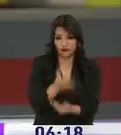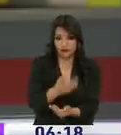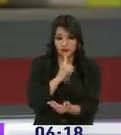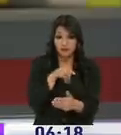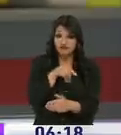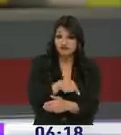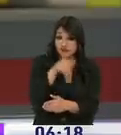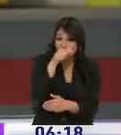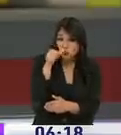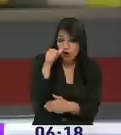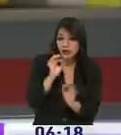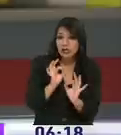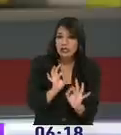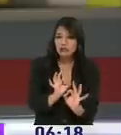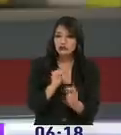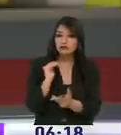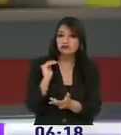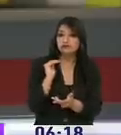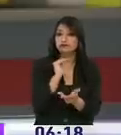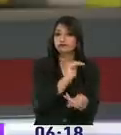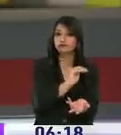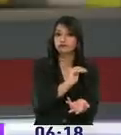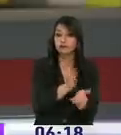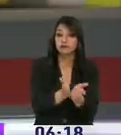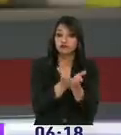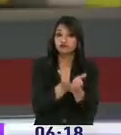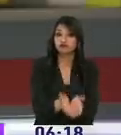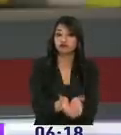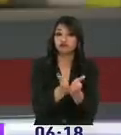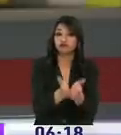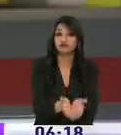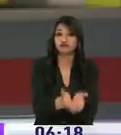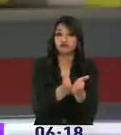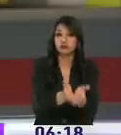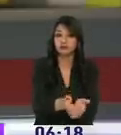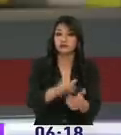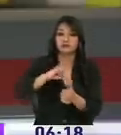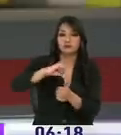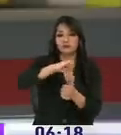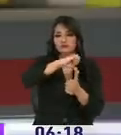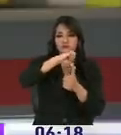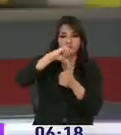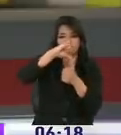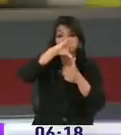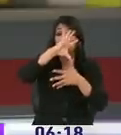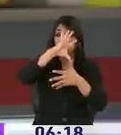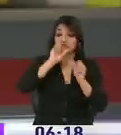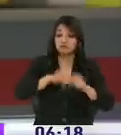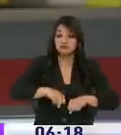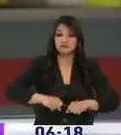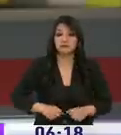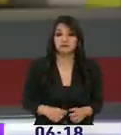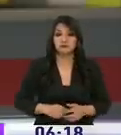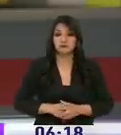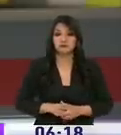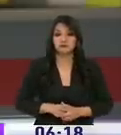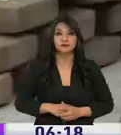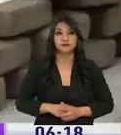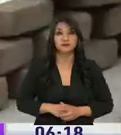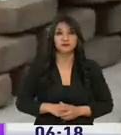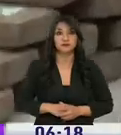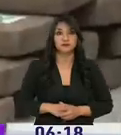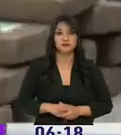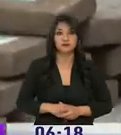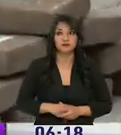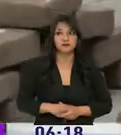alcaloide estaba listo para ser enviado en lanchas rápidas hacia Centro y Norteamérica. Veamos.